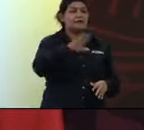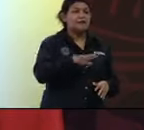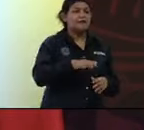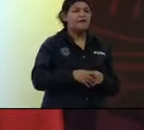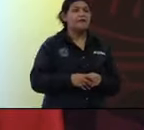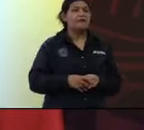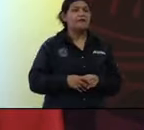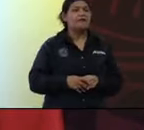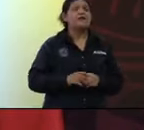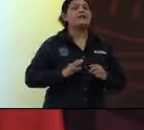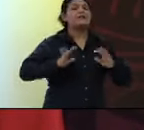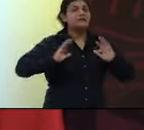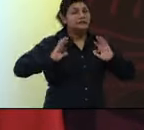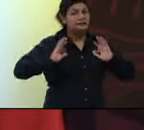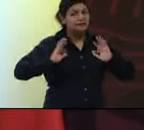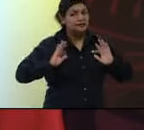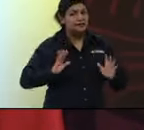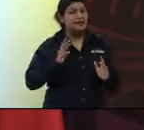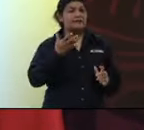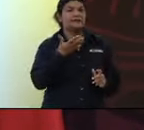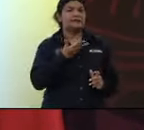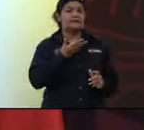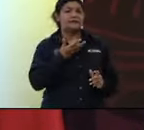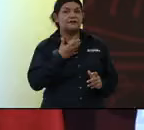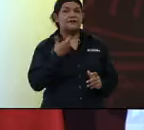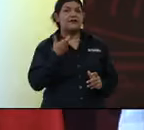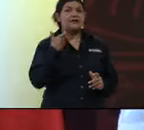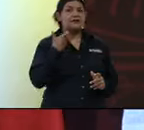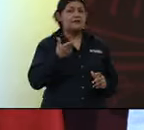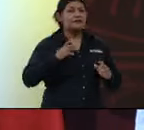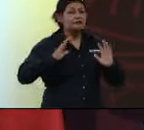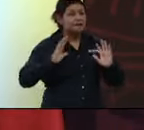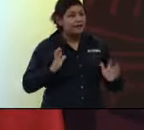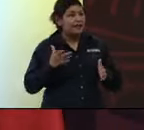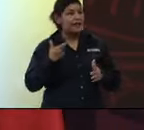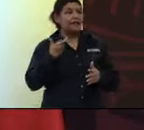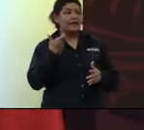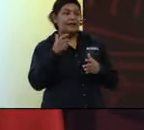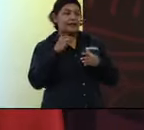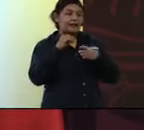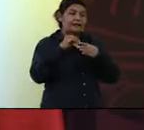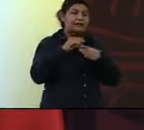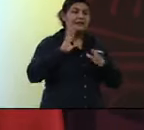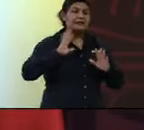nacional, también ya tenemos los recursos, ya tenemos el anticipo inclusive,